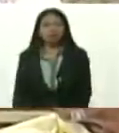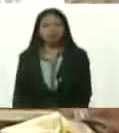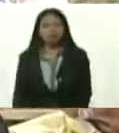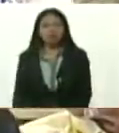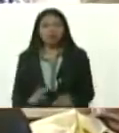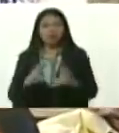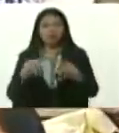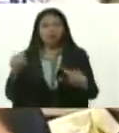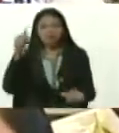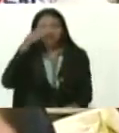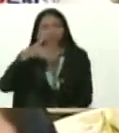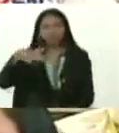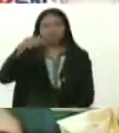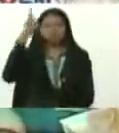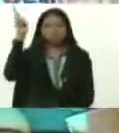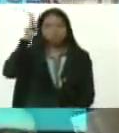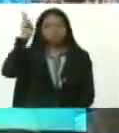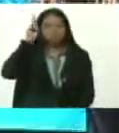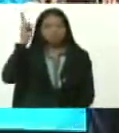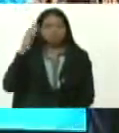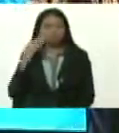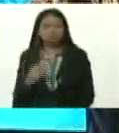Tierra para los pueblos indígenas.